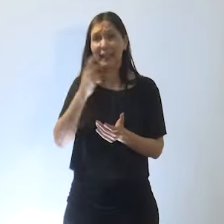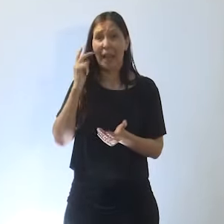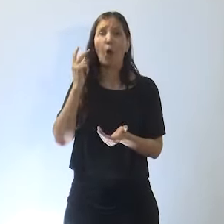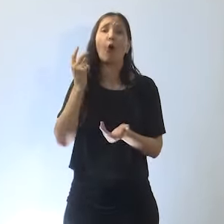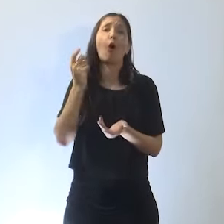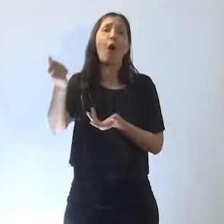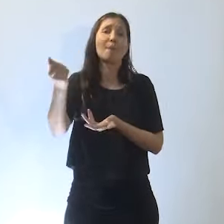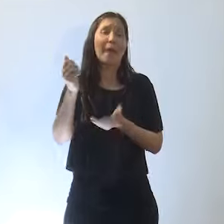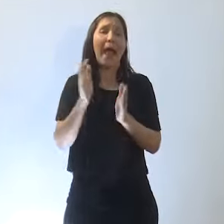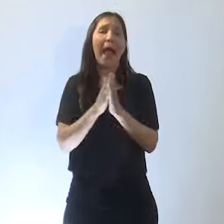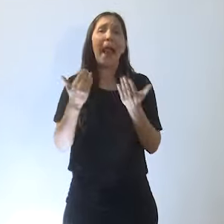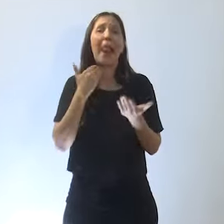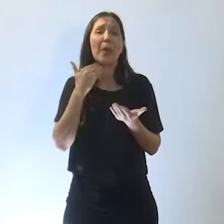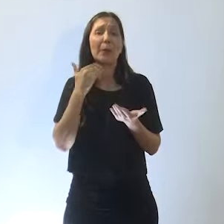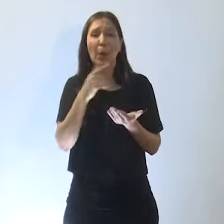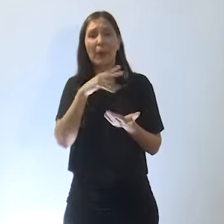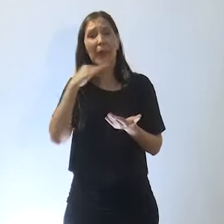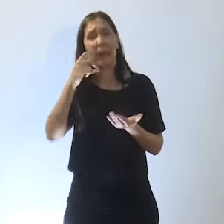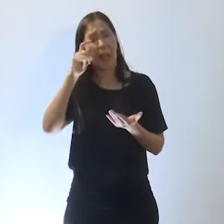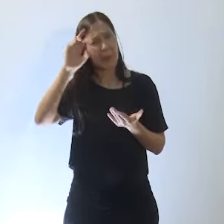de eso